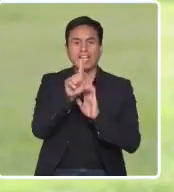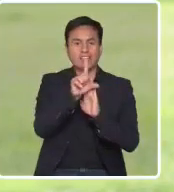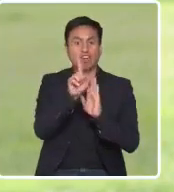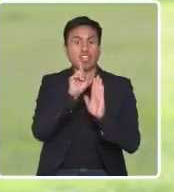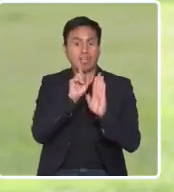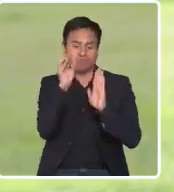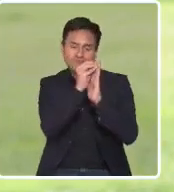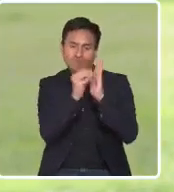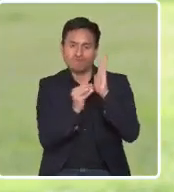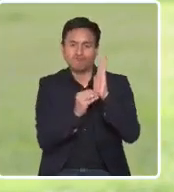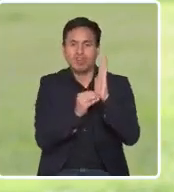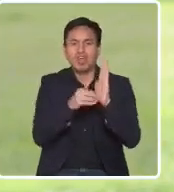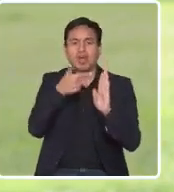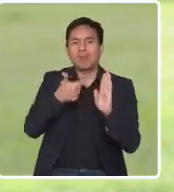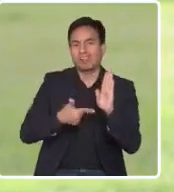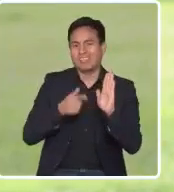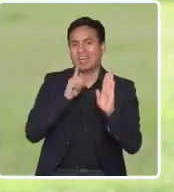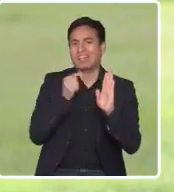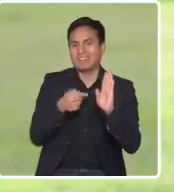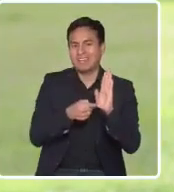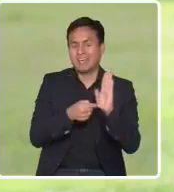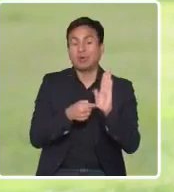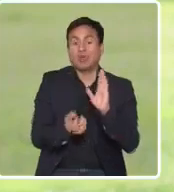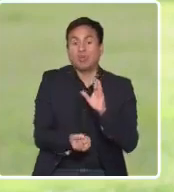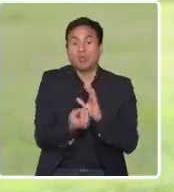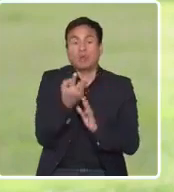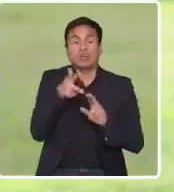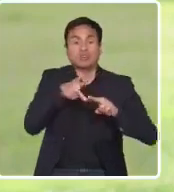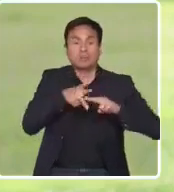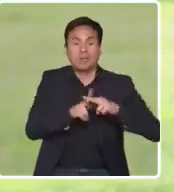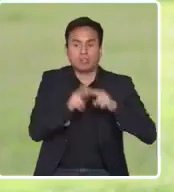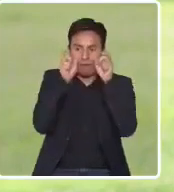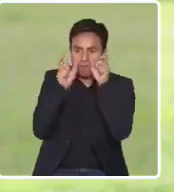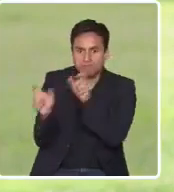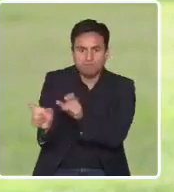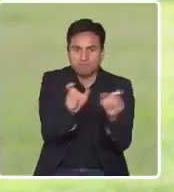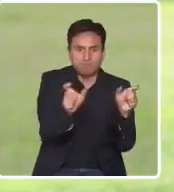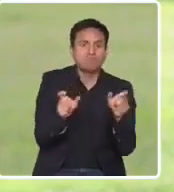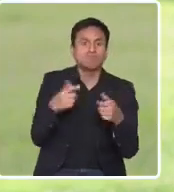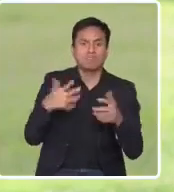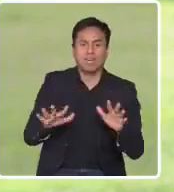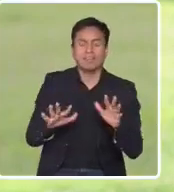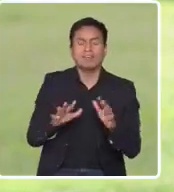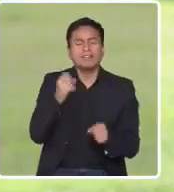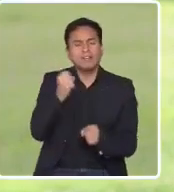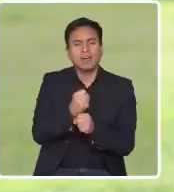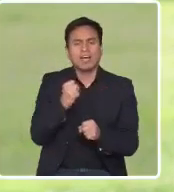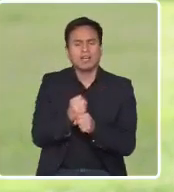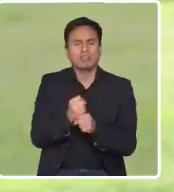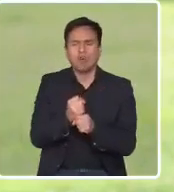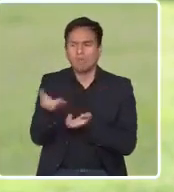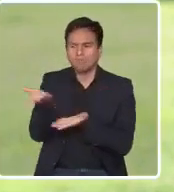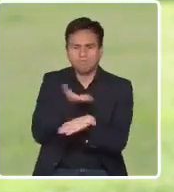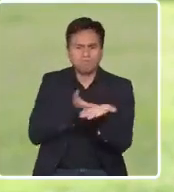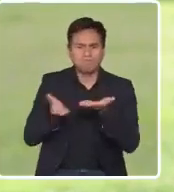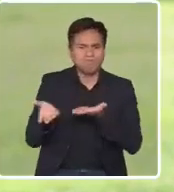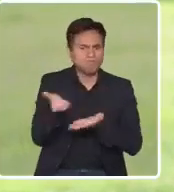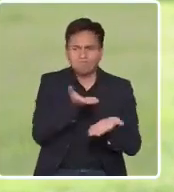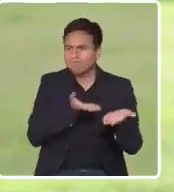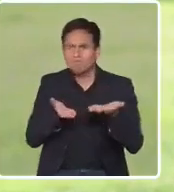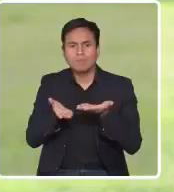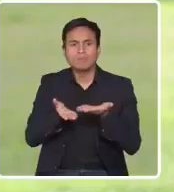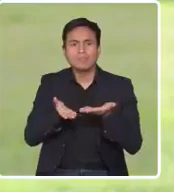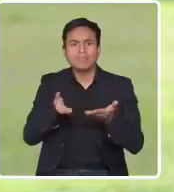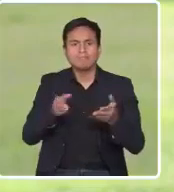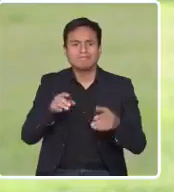legislación, tenemos una política, tenemos nuevos instrumentos de fiscalización y estamos trabajando muy sistemáticamente